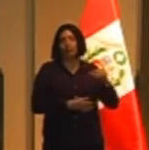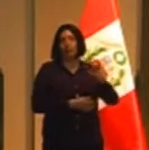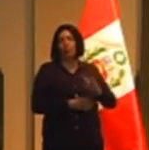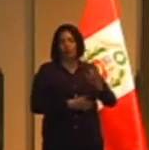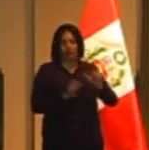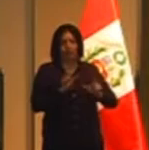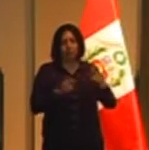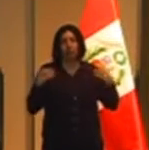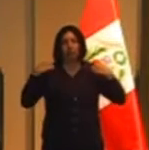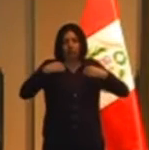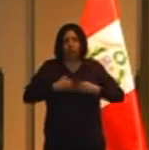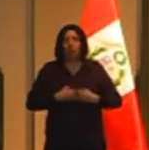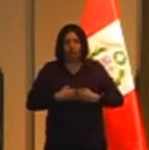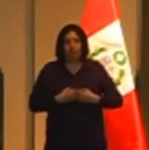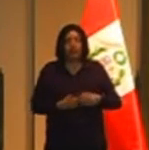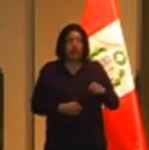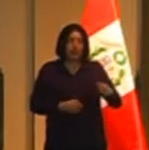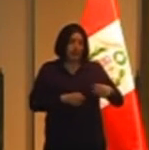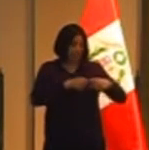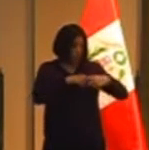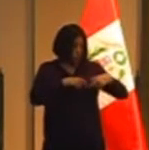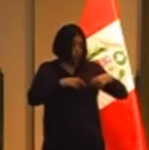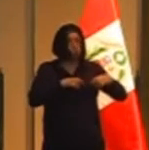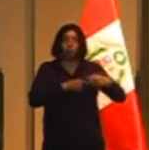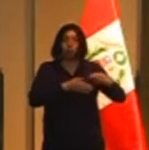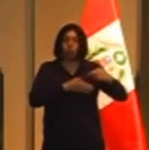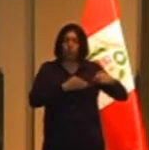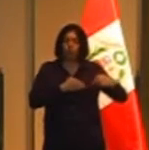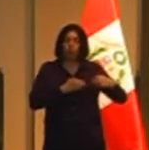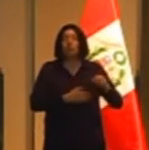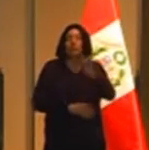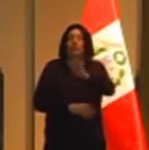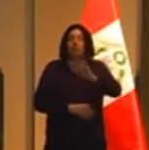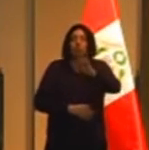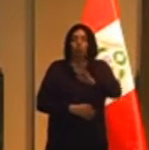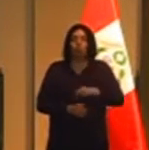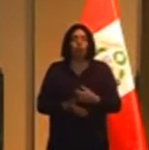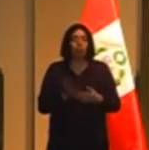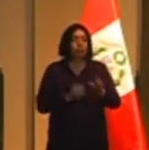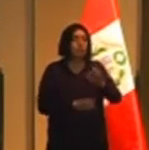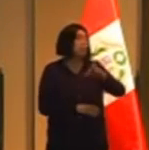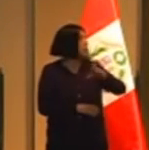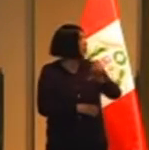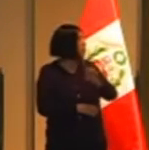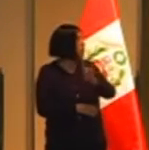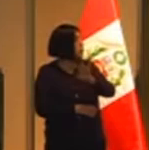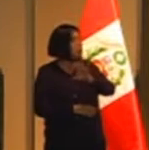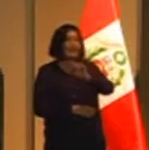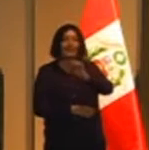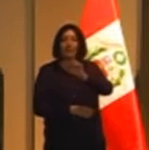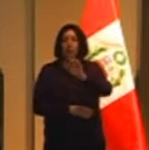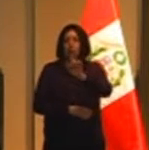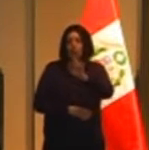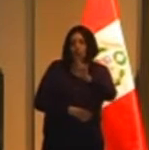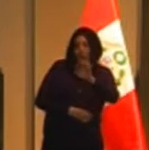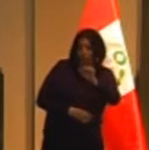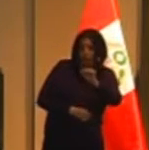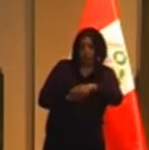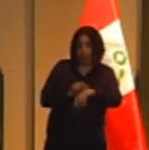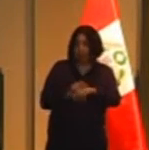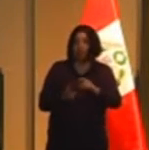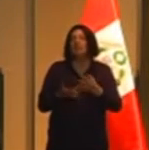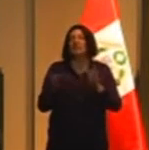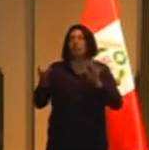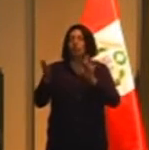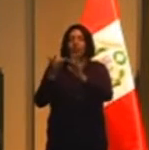chalecos. Estos códigos QR y el uso de pulsadores, que son pulsadores que se conectan